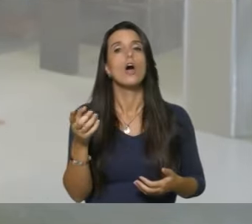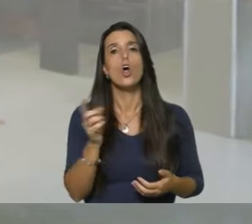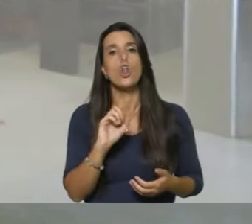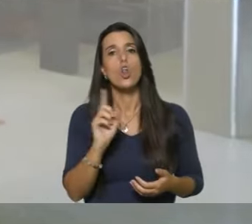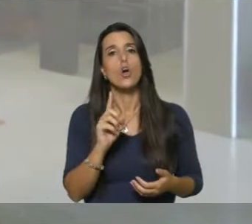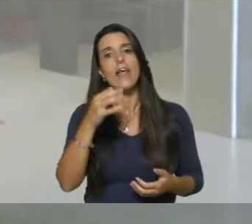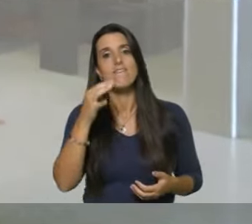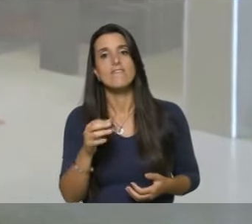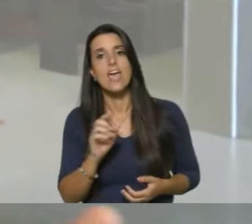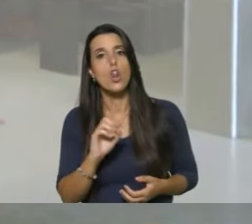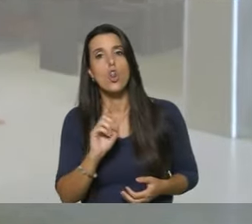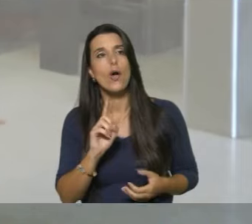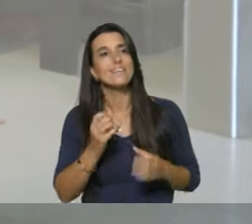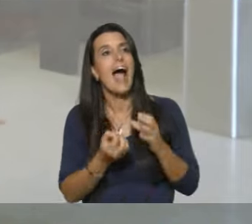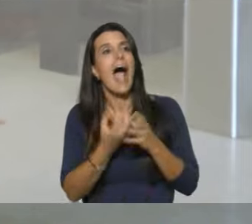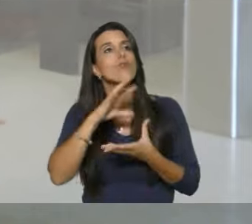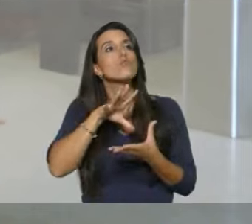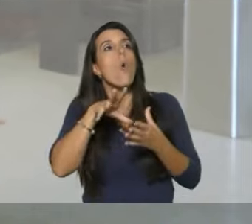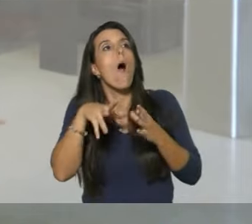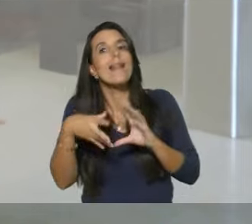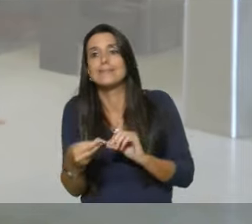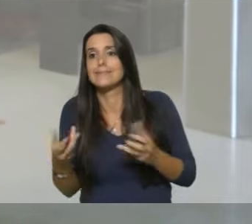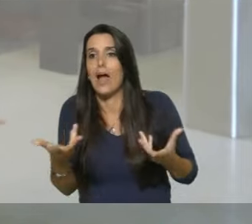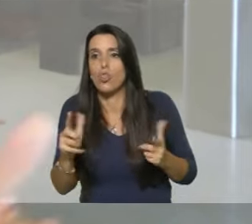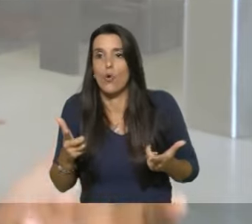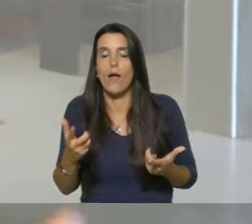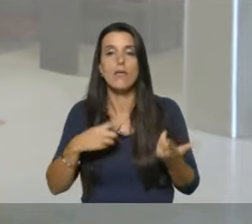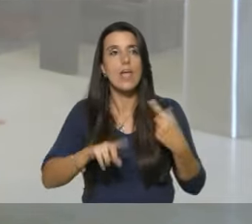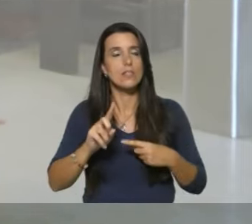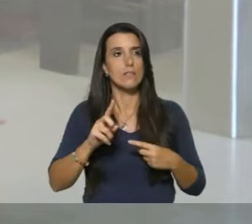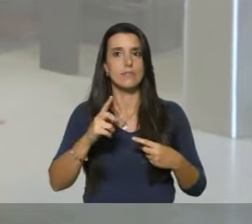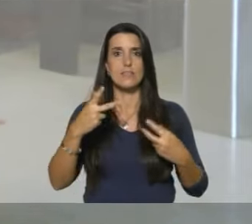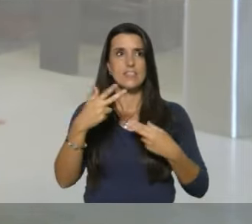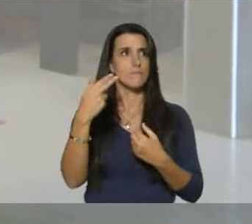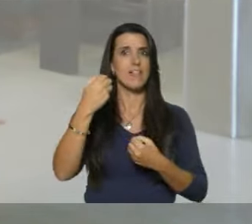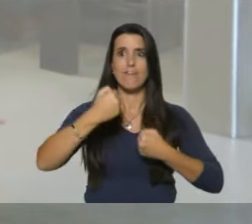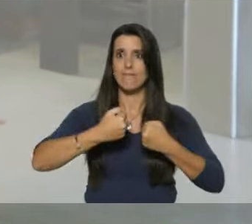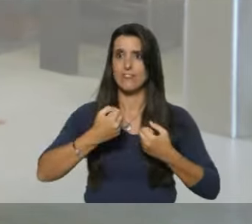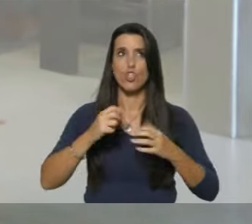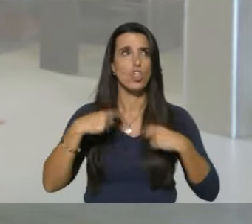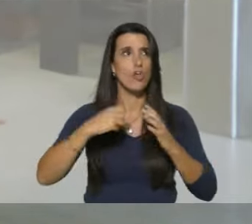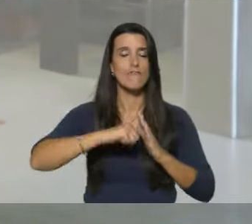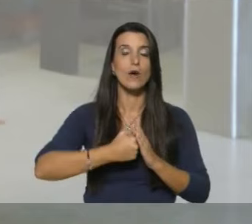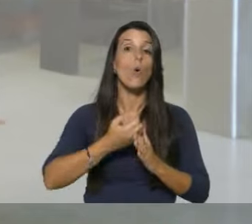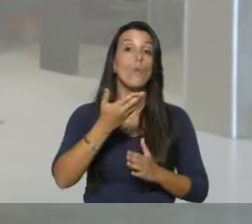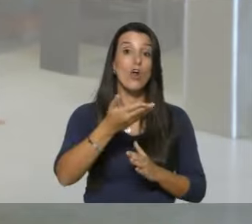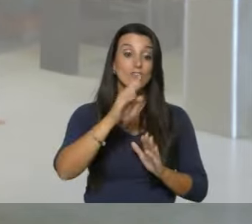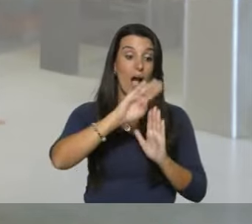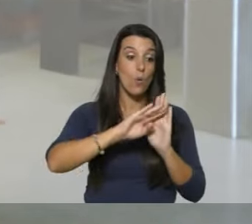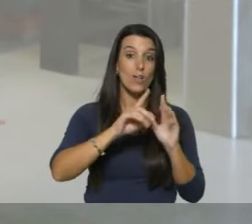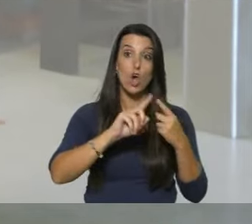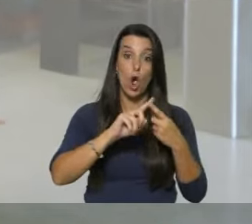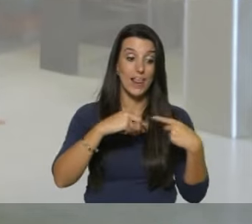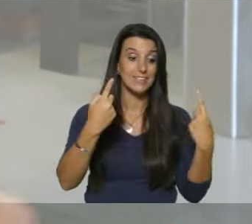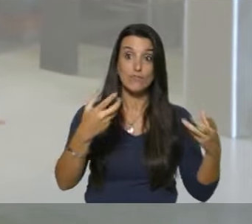apropiados no están actualizados Y de alguna manera limitan a la industria bueno con esos convenios colectivos